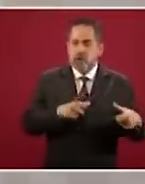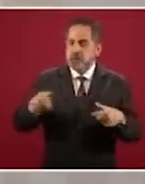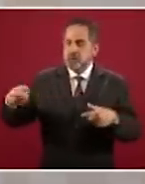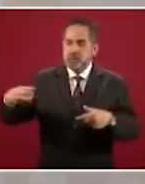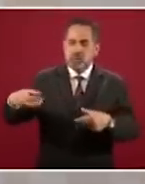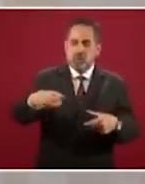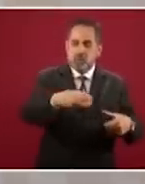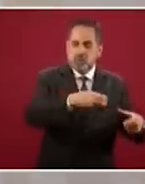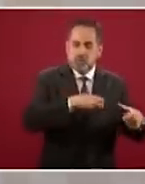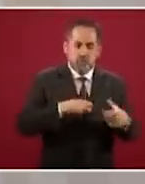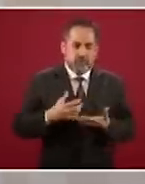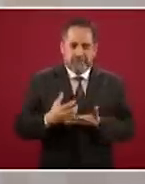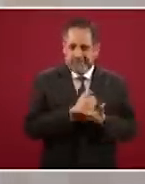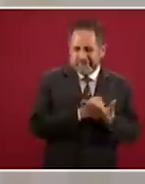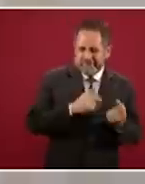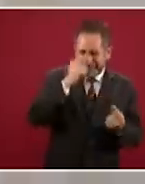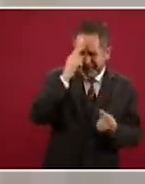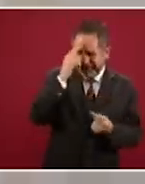periodista que